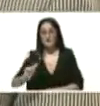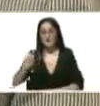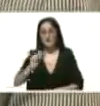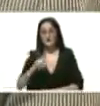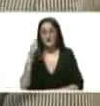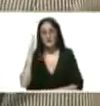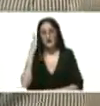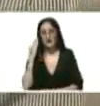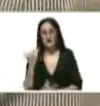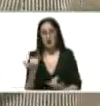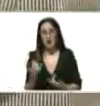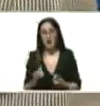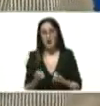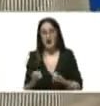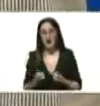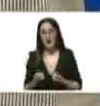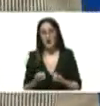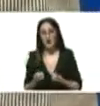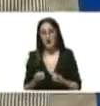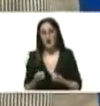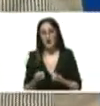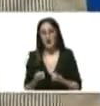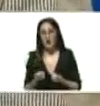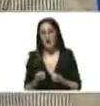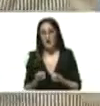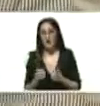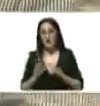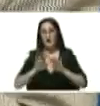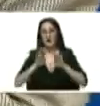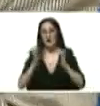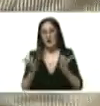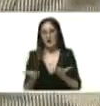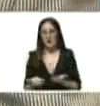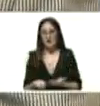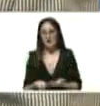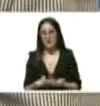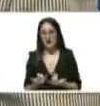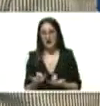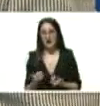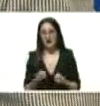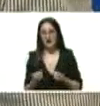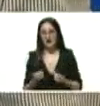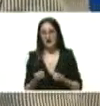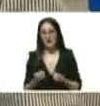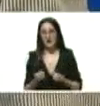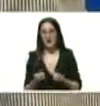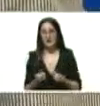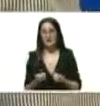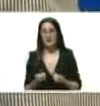estamos en una economía globalizada y estamos en una economía